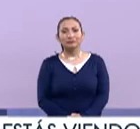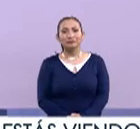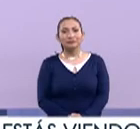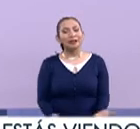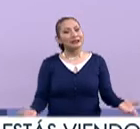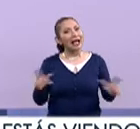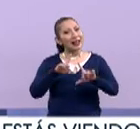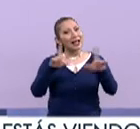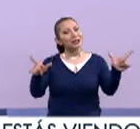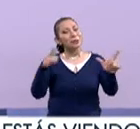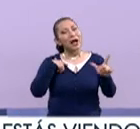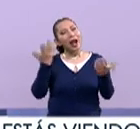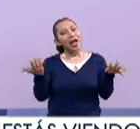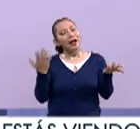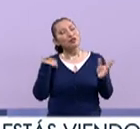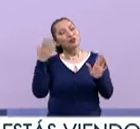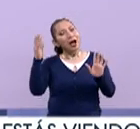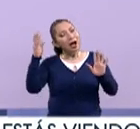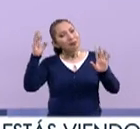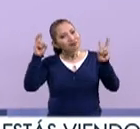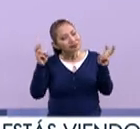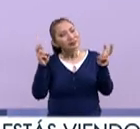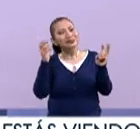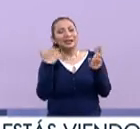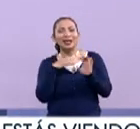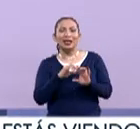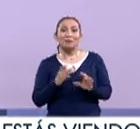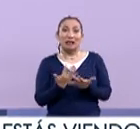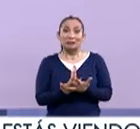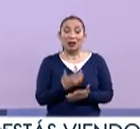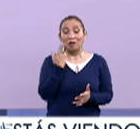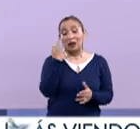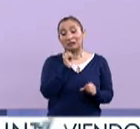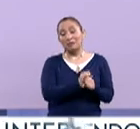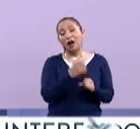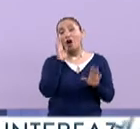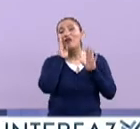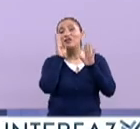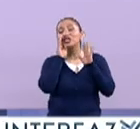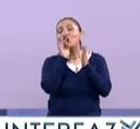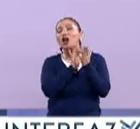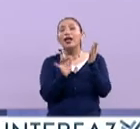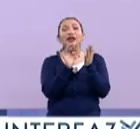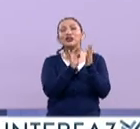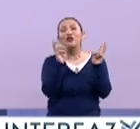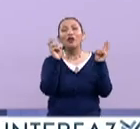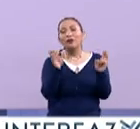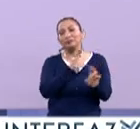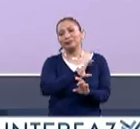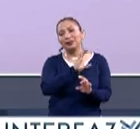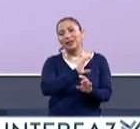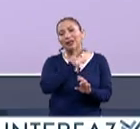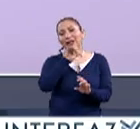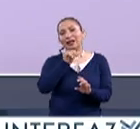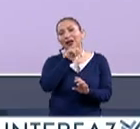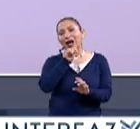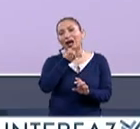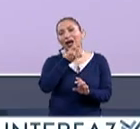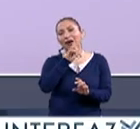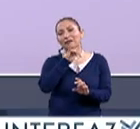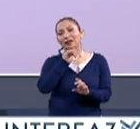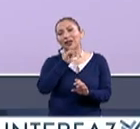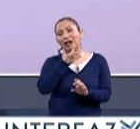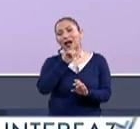Y ya estamos listos para una de las secciones más esperadas de toda la semana. Confieso que he leído con mi queridísimo Javier